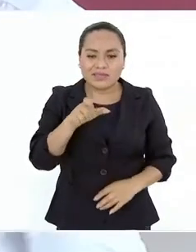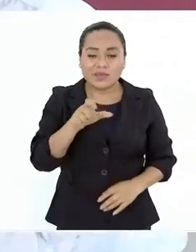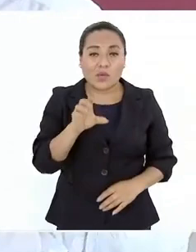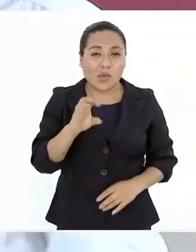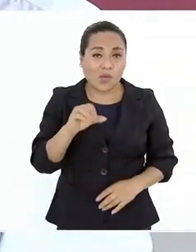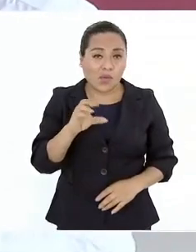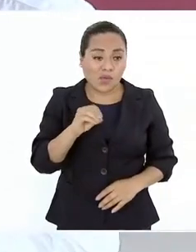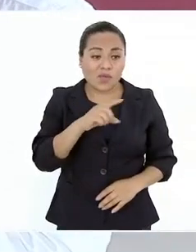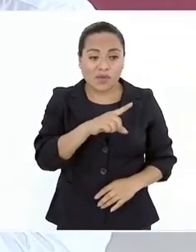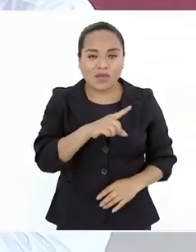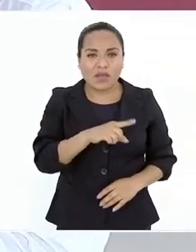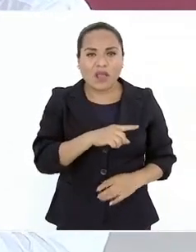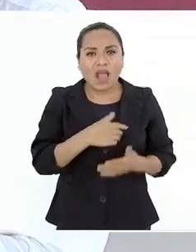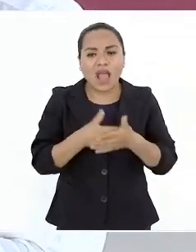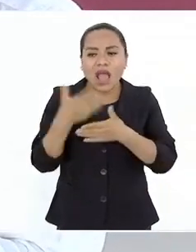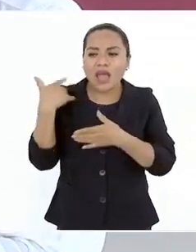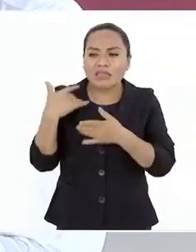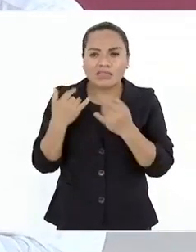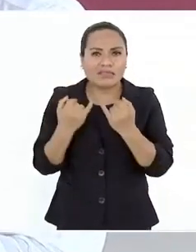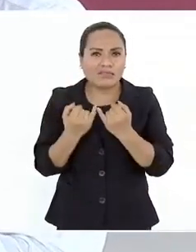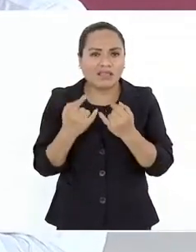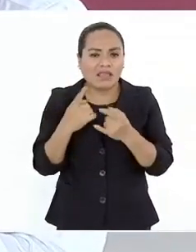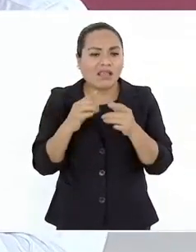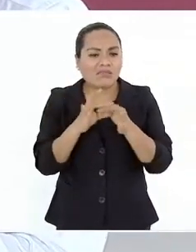que era el dueño de la obra